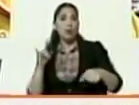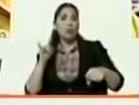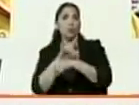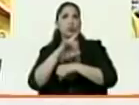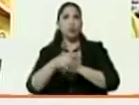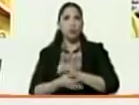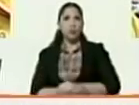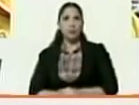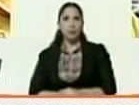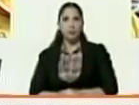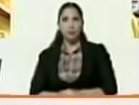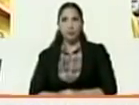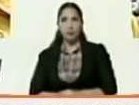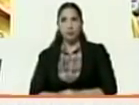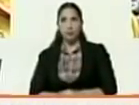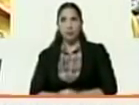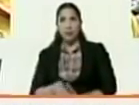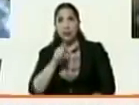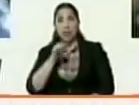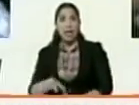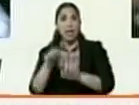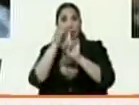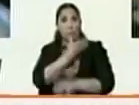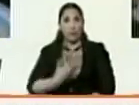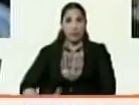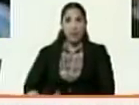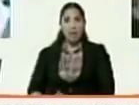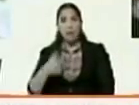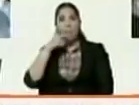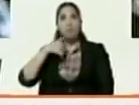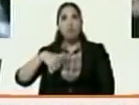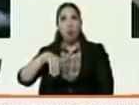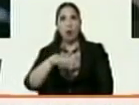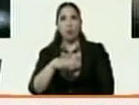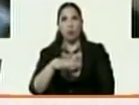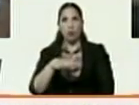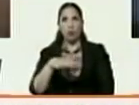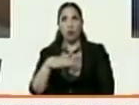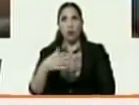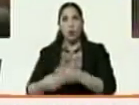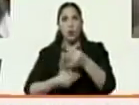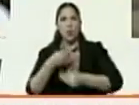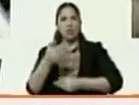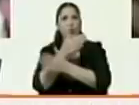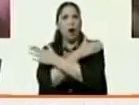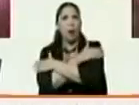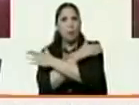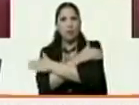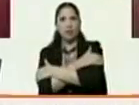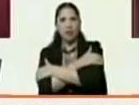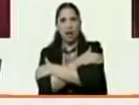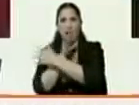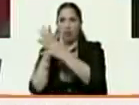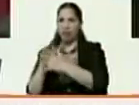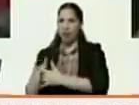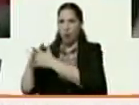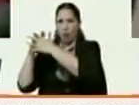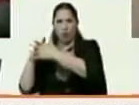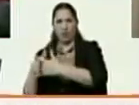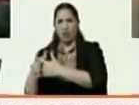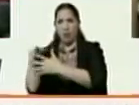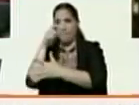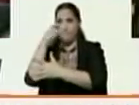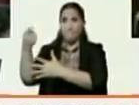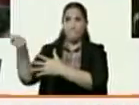cuando la traición de quien fue electo presidente por el pueblo, lo hizo abrazar a los Estados Unidos y a darle la